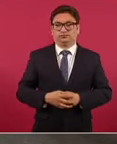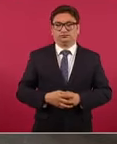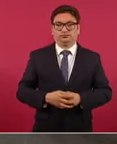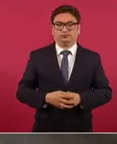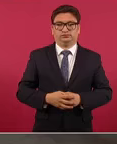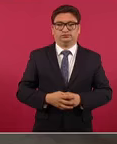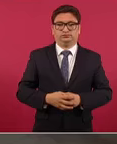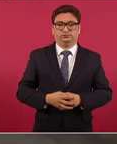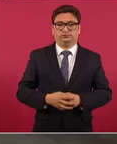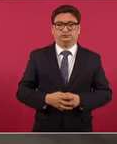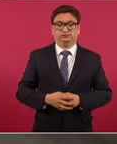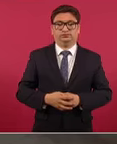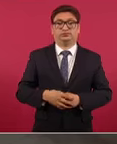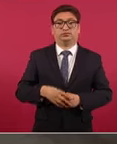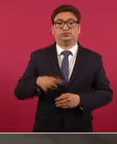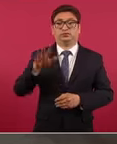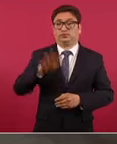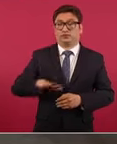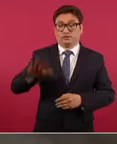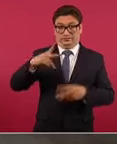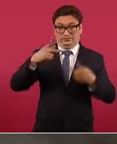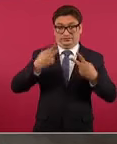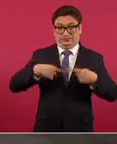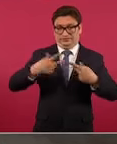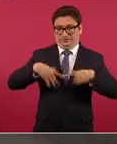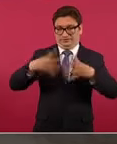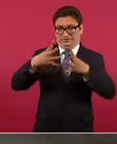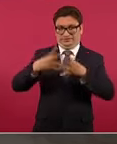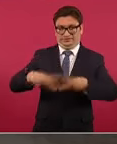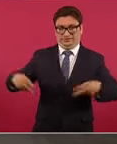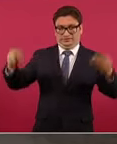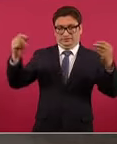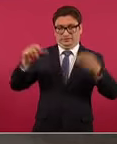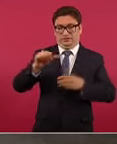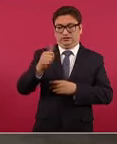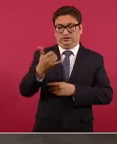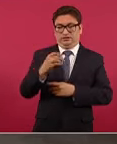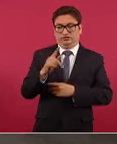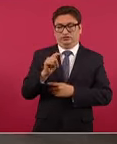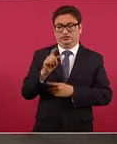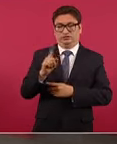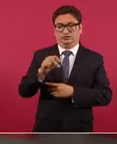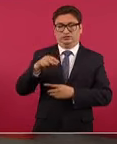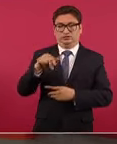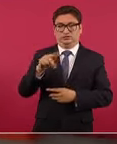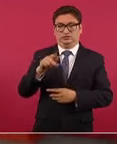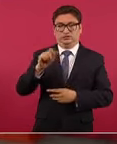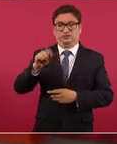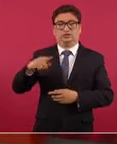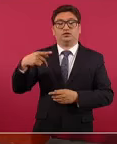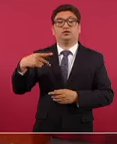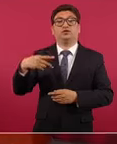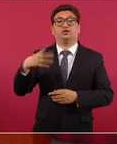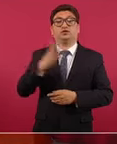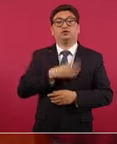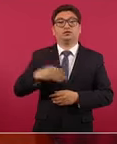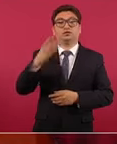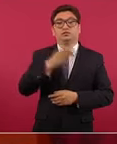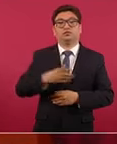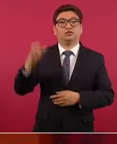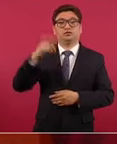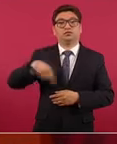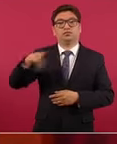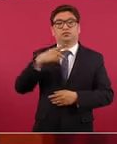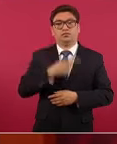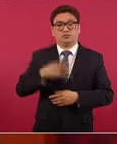los muchachos desaparecidos de lotina para por un hijo de campesino pobre